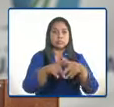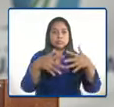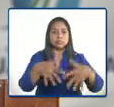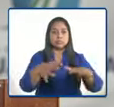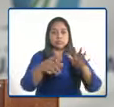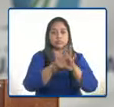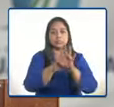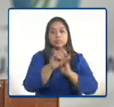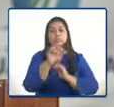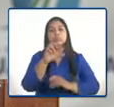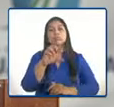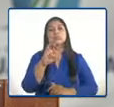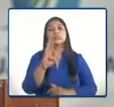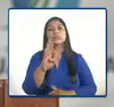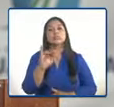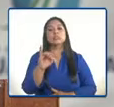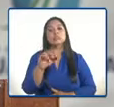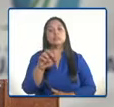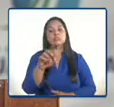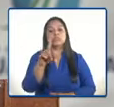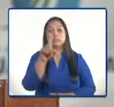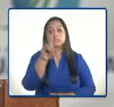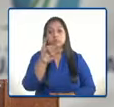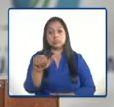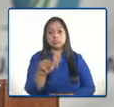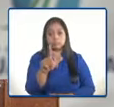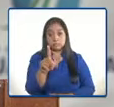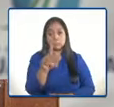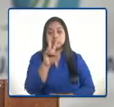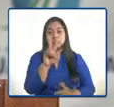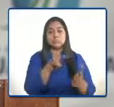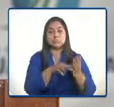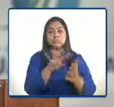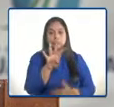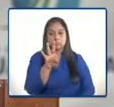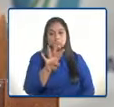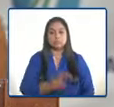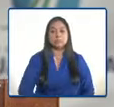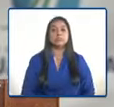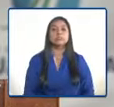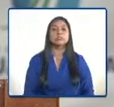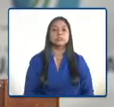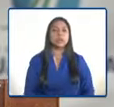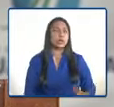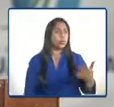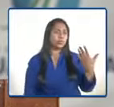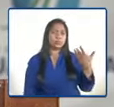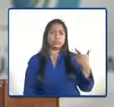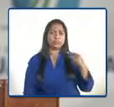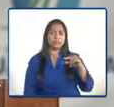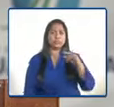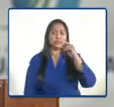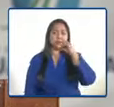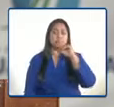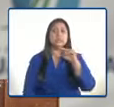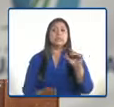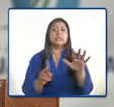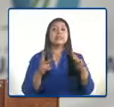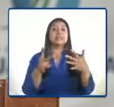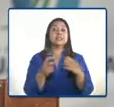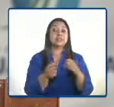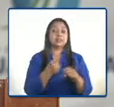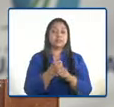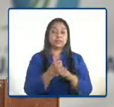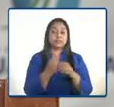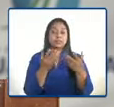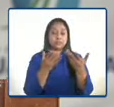código PBIP, fue el 1 de julio del 2004. Recién acabamos de cumplir 17 años de